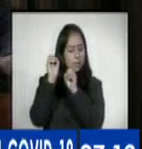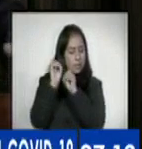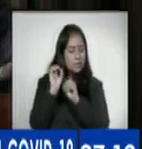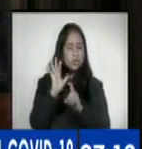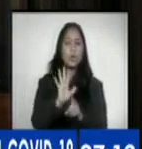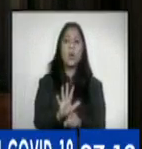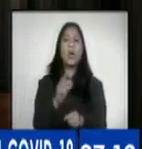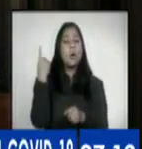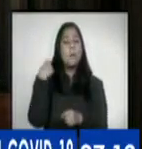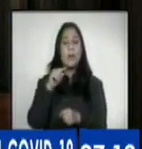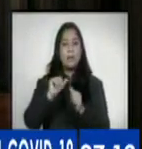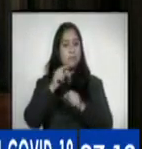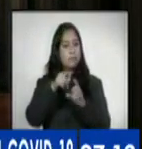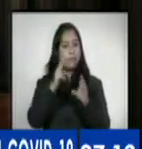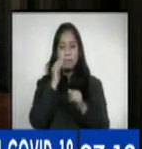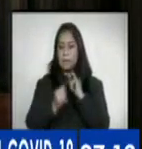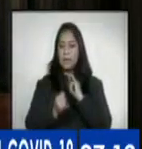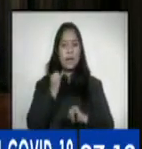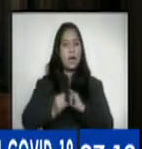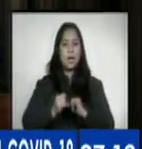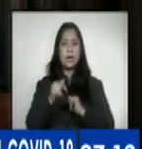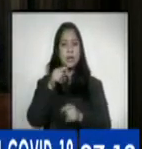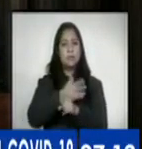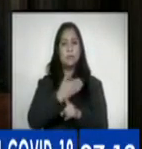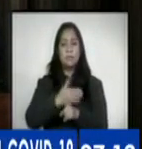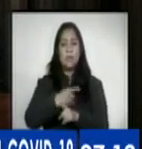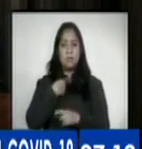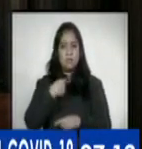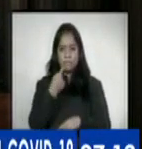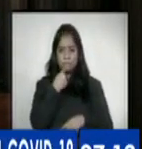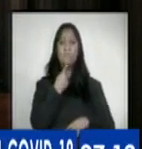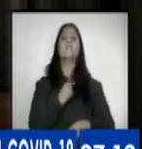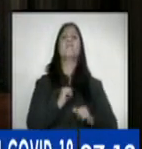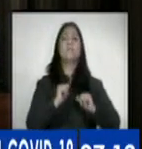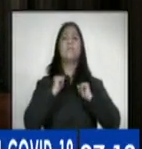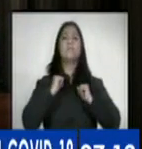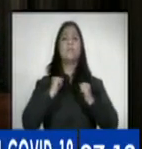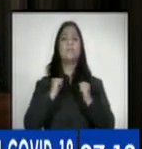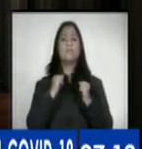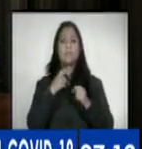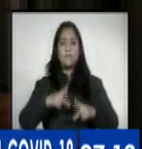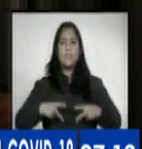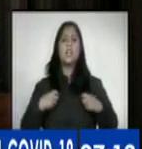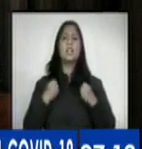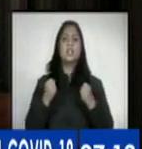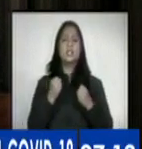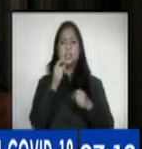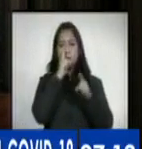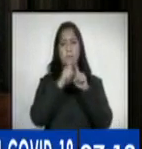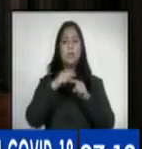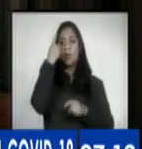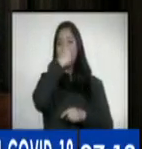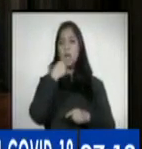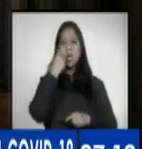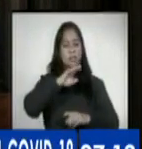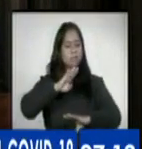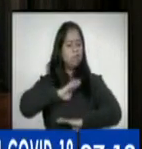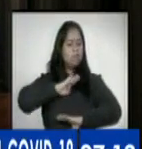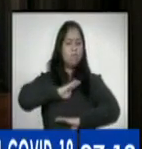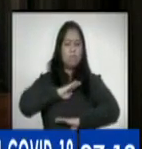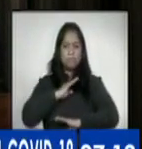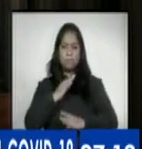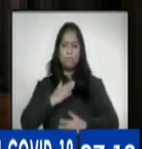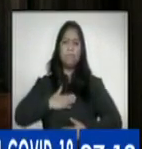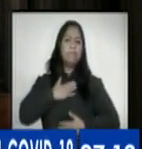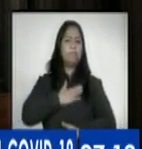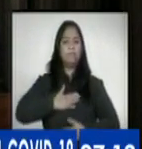podamos salir de esta crisis con la frente en alto, pero sobre todo con la cara y la satisfacción del deber cumplido, y